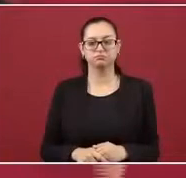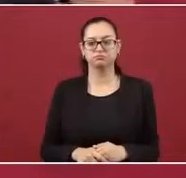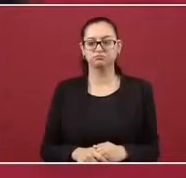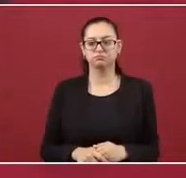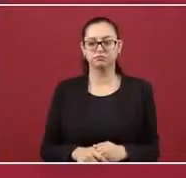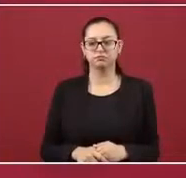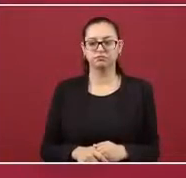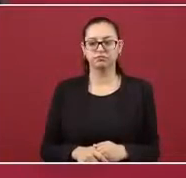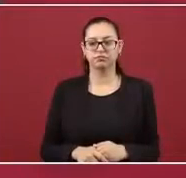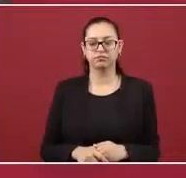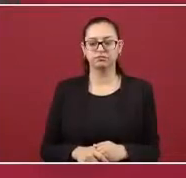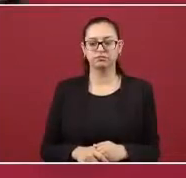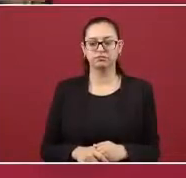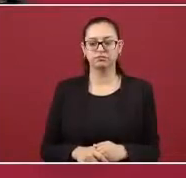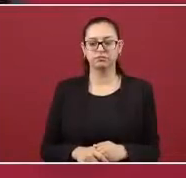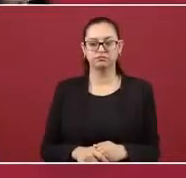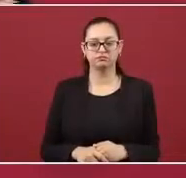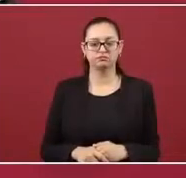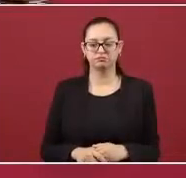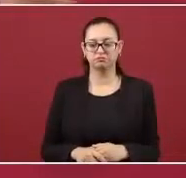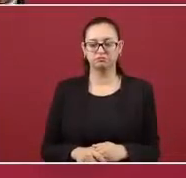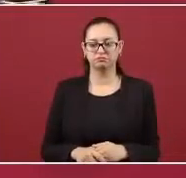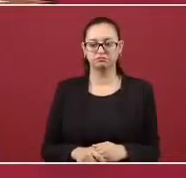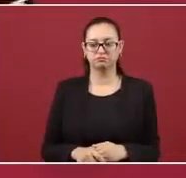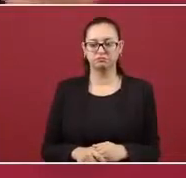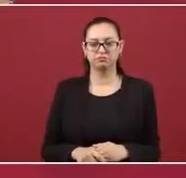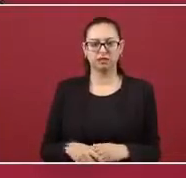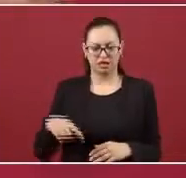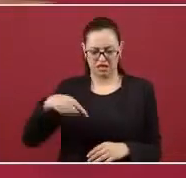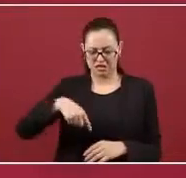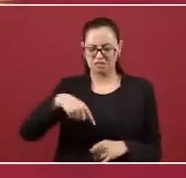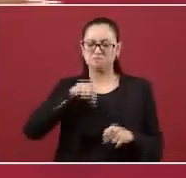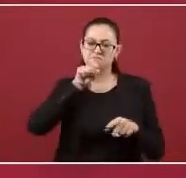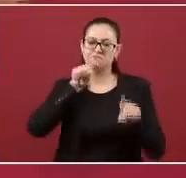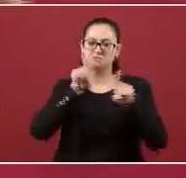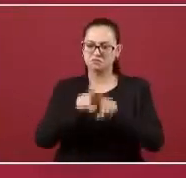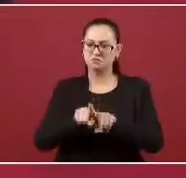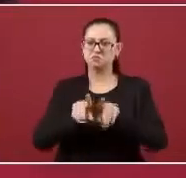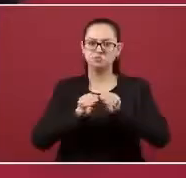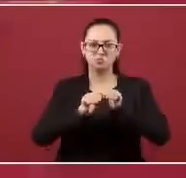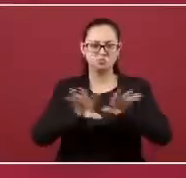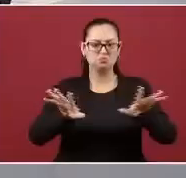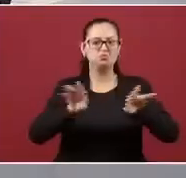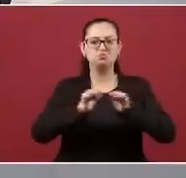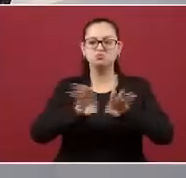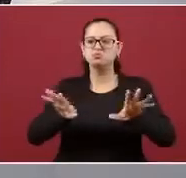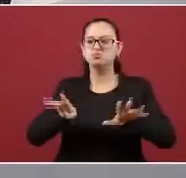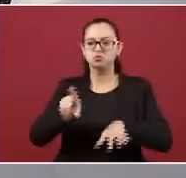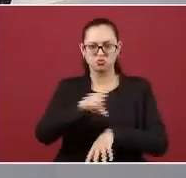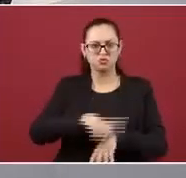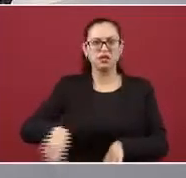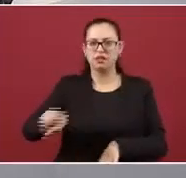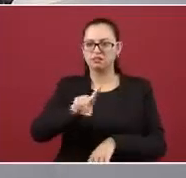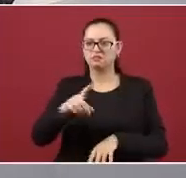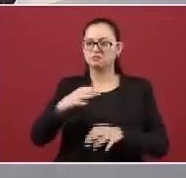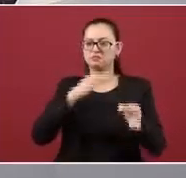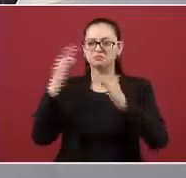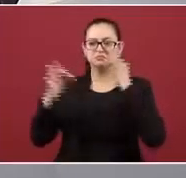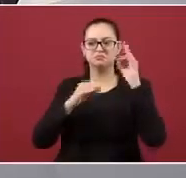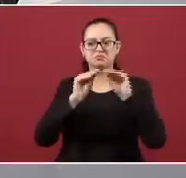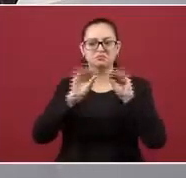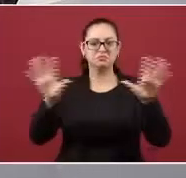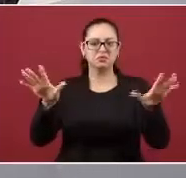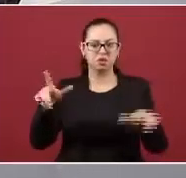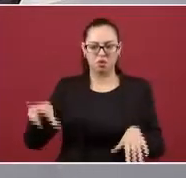Esto que se vio aquí, se ventiló, algunos de ustedes dio a conocer de cuánto entregaba